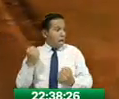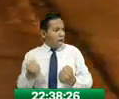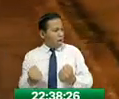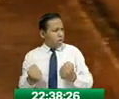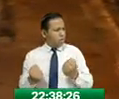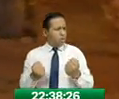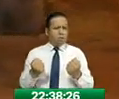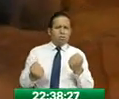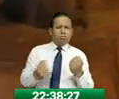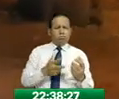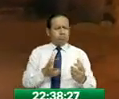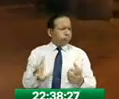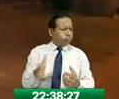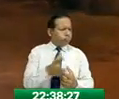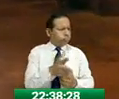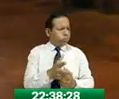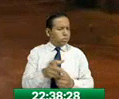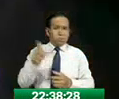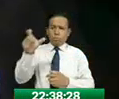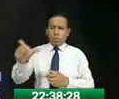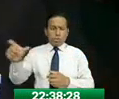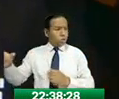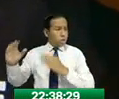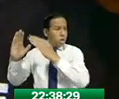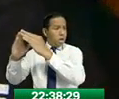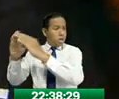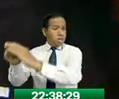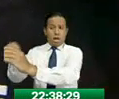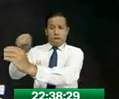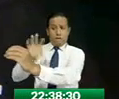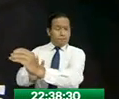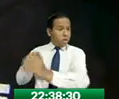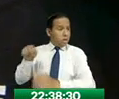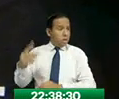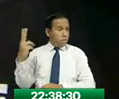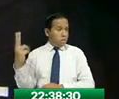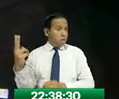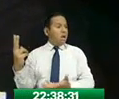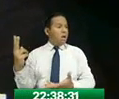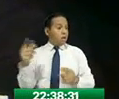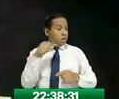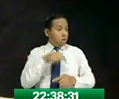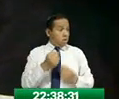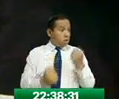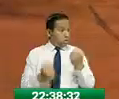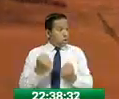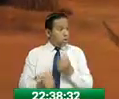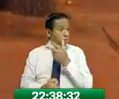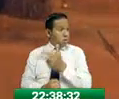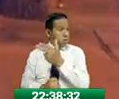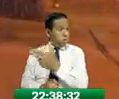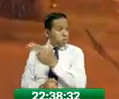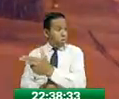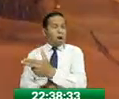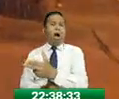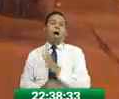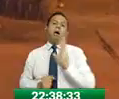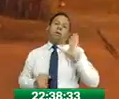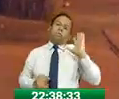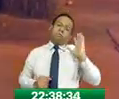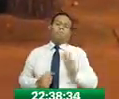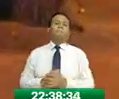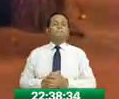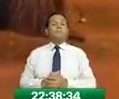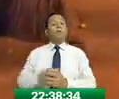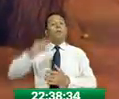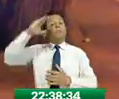cual tres personas se encontraban en las afueras del domicilio y procedieron a realizar varios disparos. La policía investiga